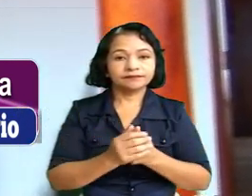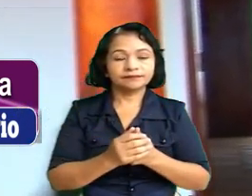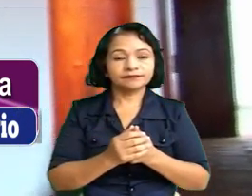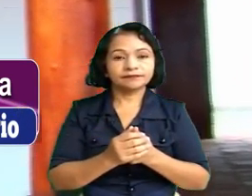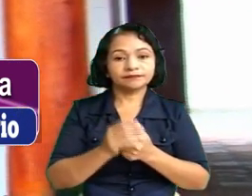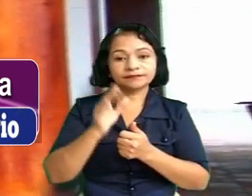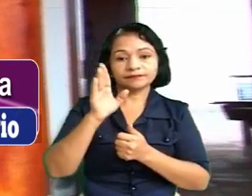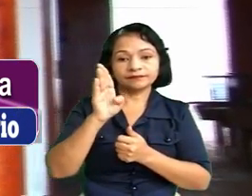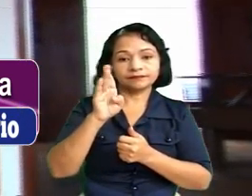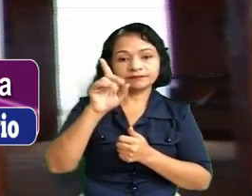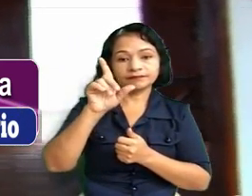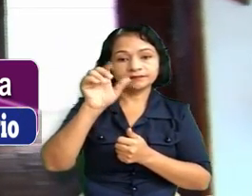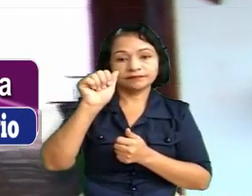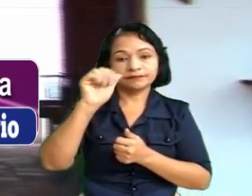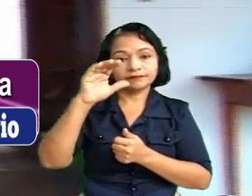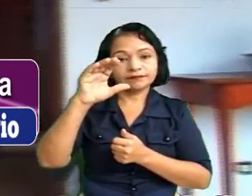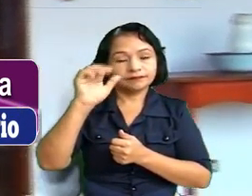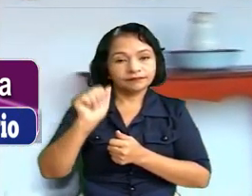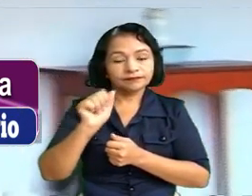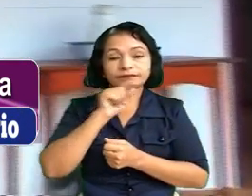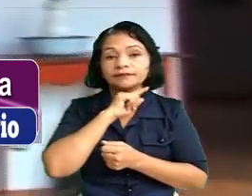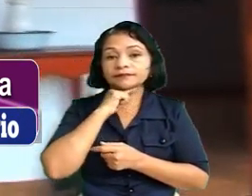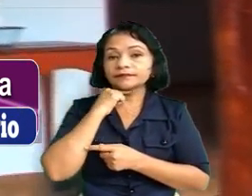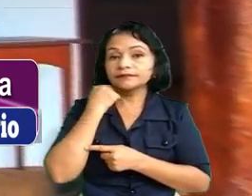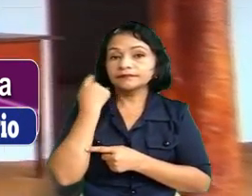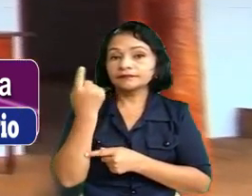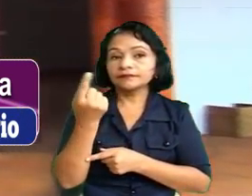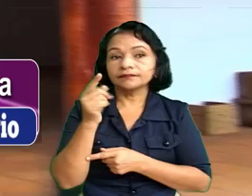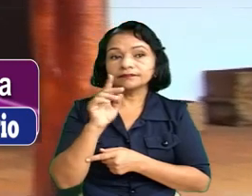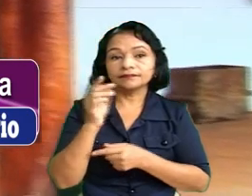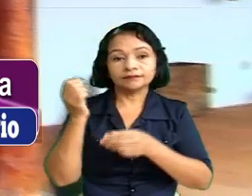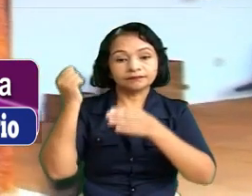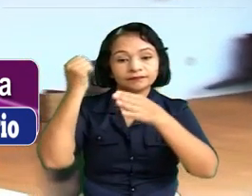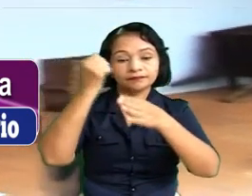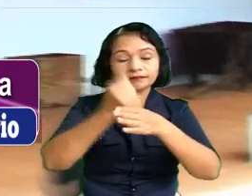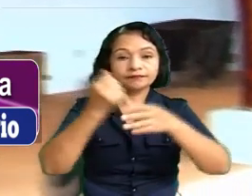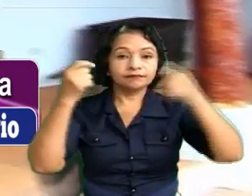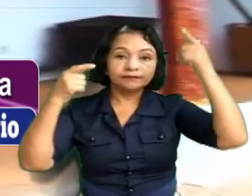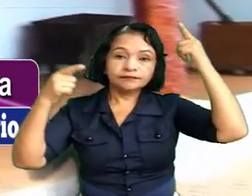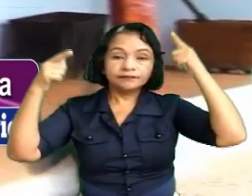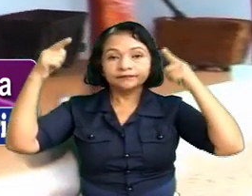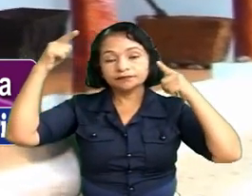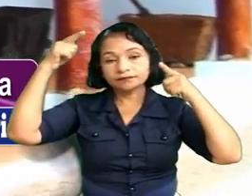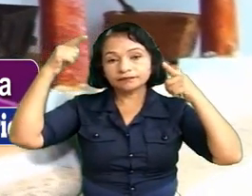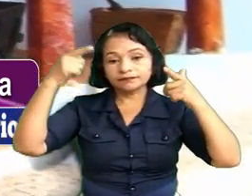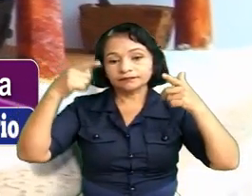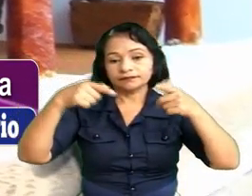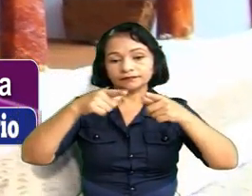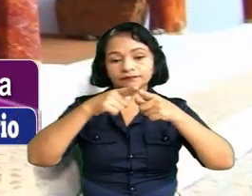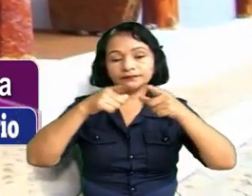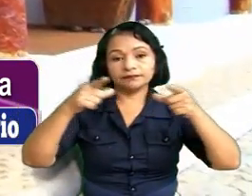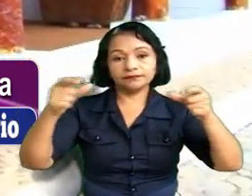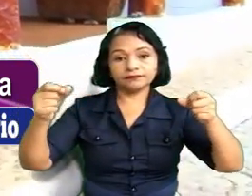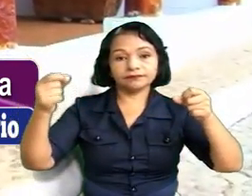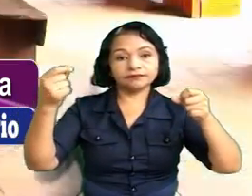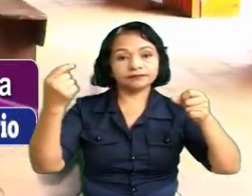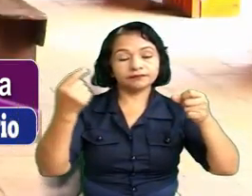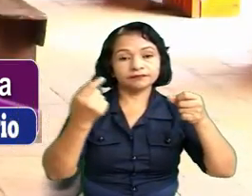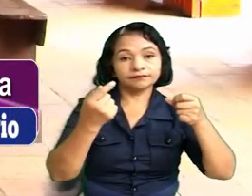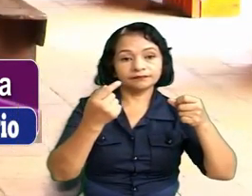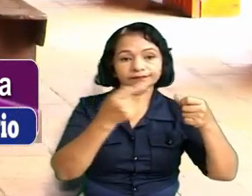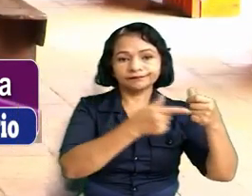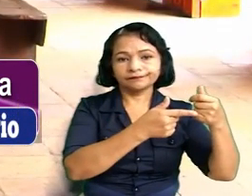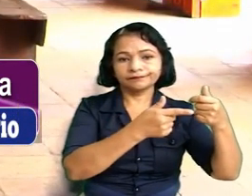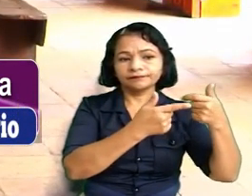De Blanca Arauz, dentro de esa realidad, cuando se da el asesinato del general, es decir, él viaja a Managua, es asesinado, pero ella queda liderando